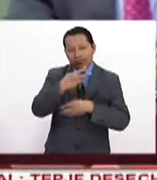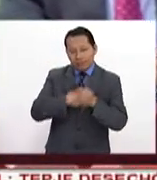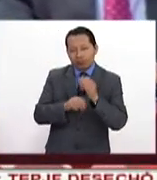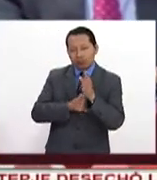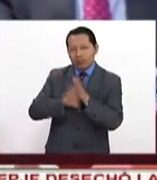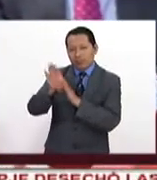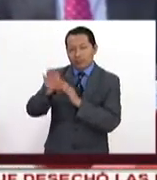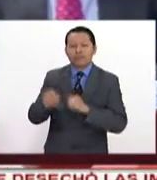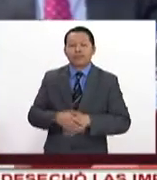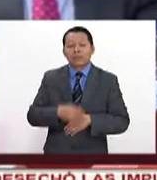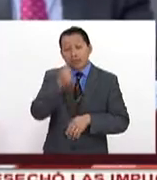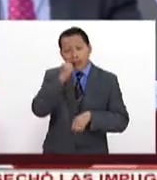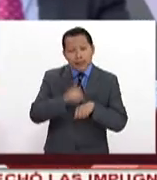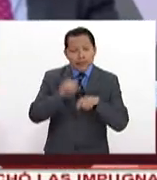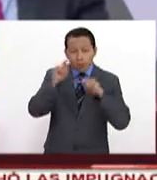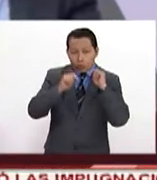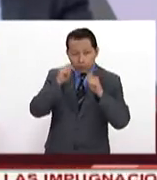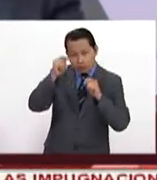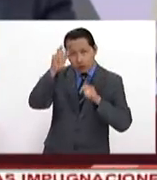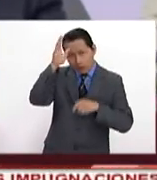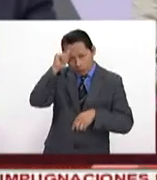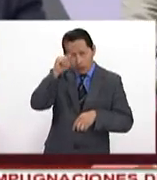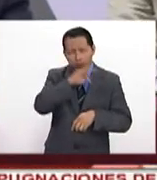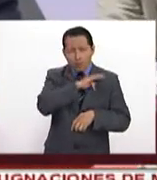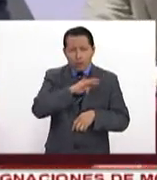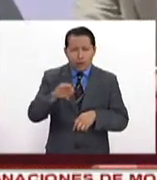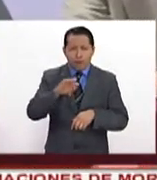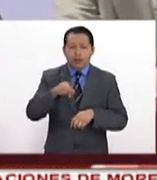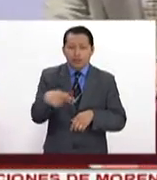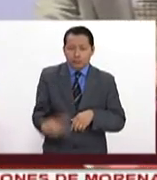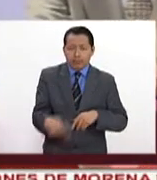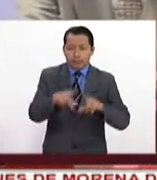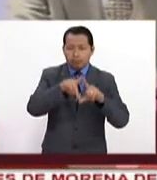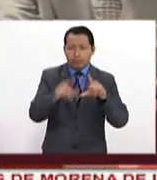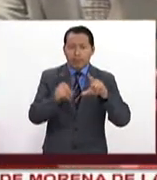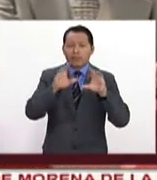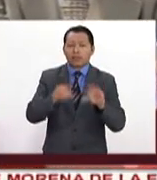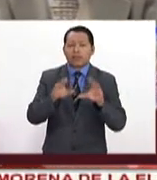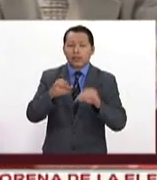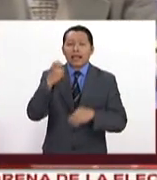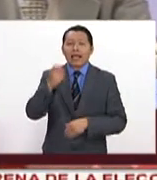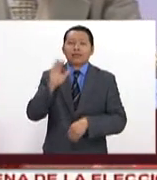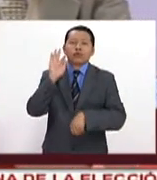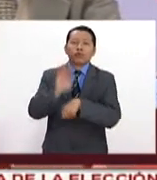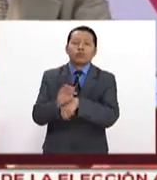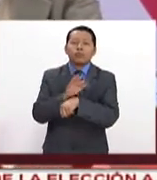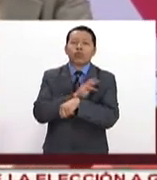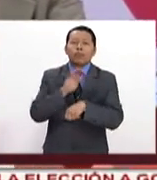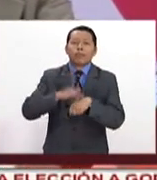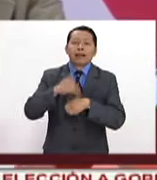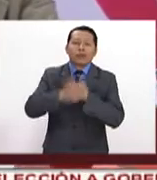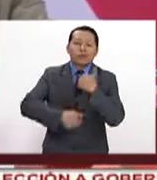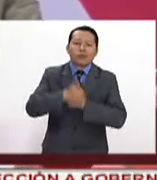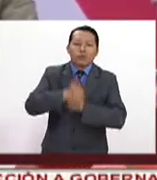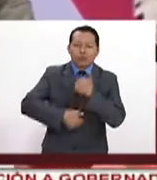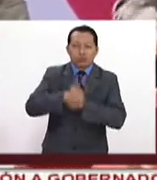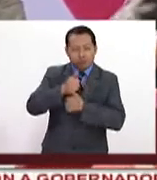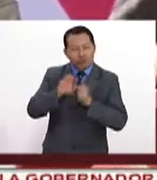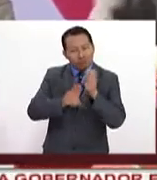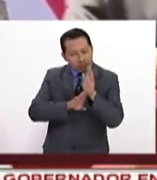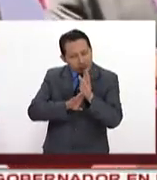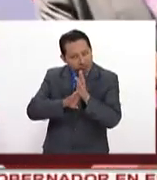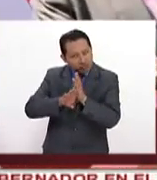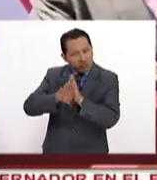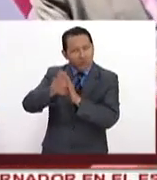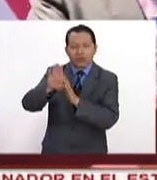asume el compromiso de promover la capacitación en nuestro país, porque solo así logrará elevar la competitividad de este sector tan